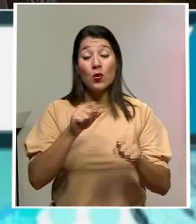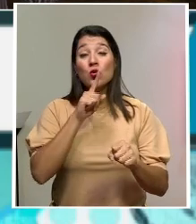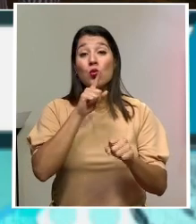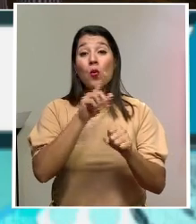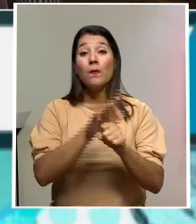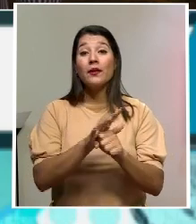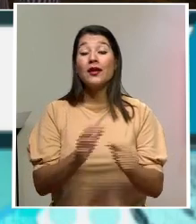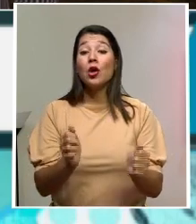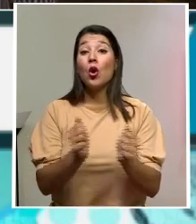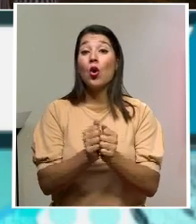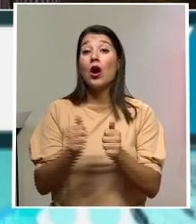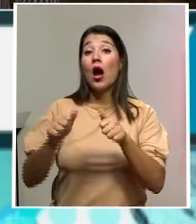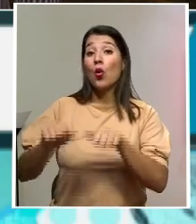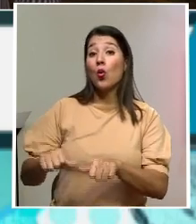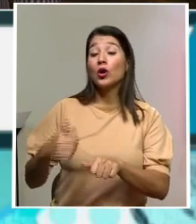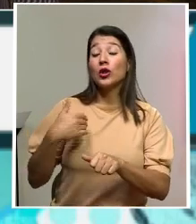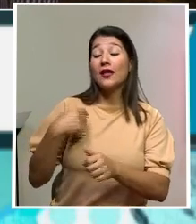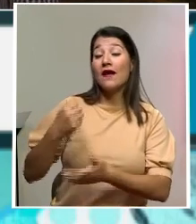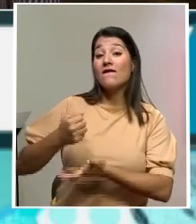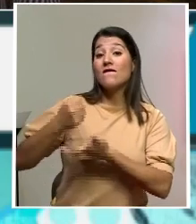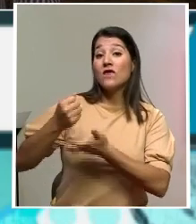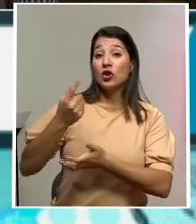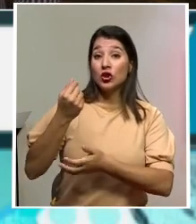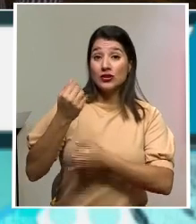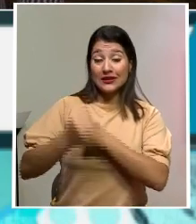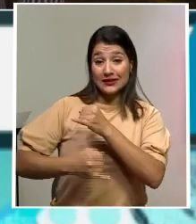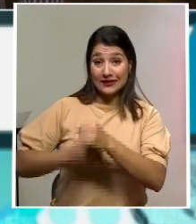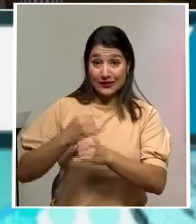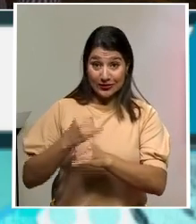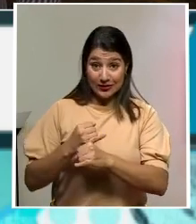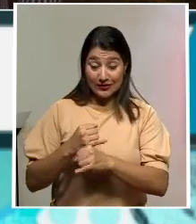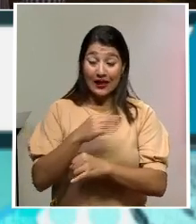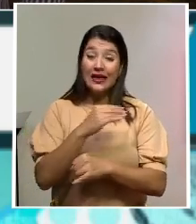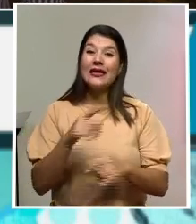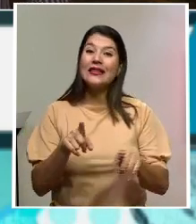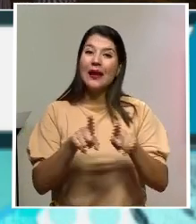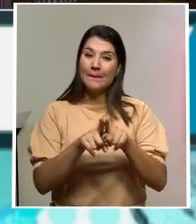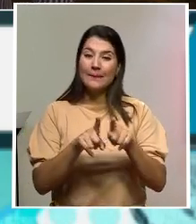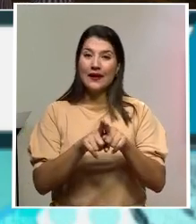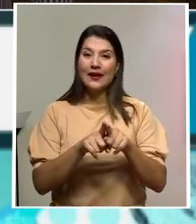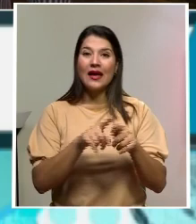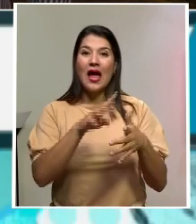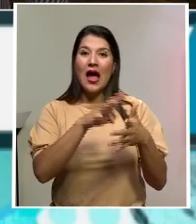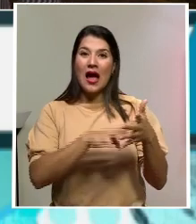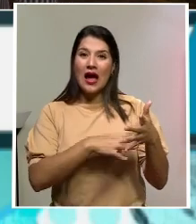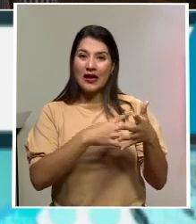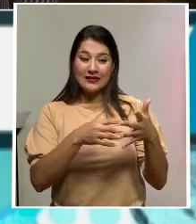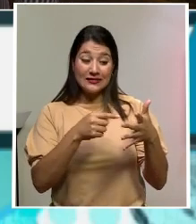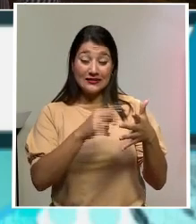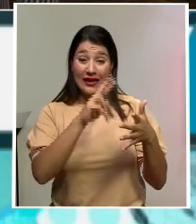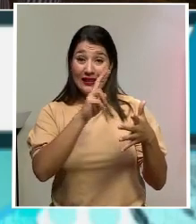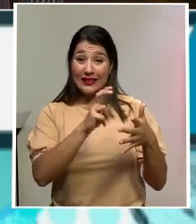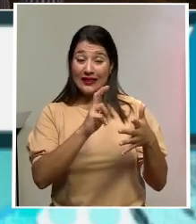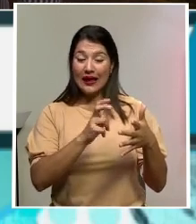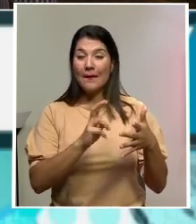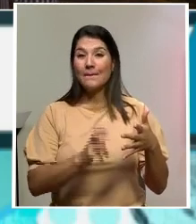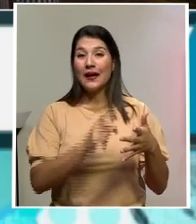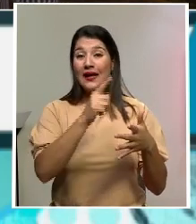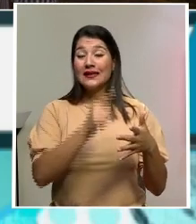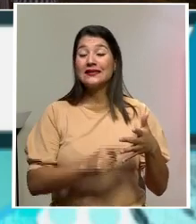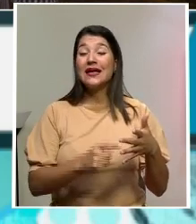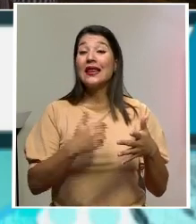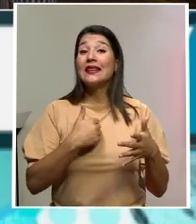compromiso que se adquirió con el Fondo Monetario Internacional y además una agenda legislativa que está atravesada por